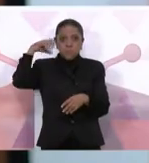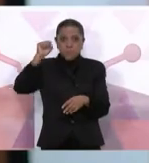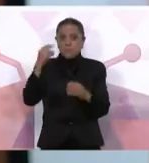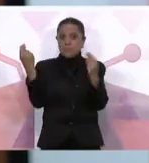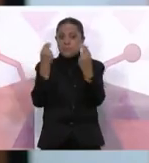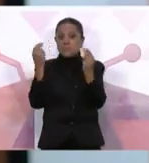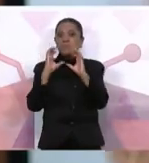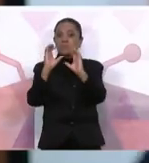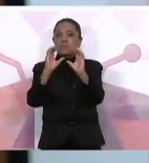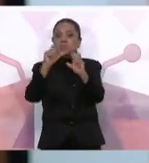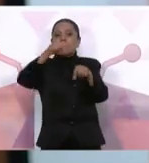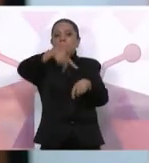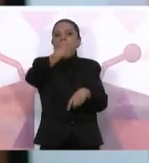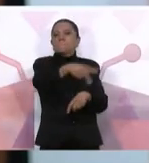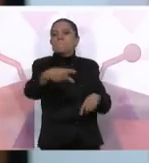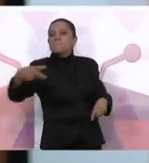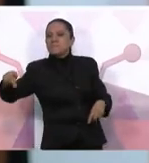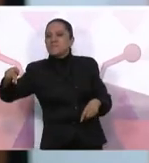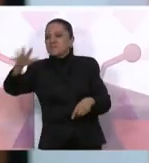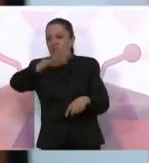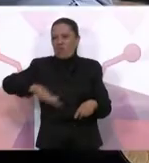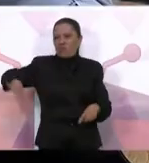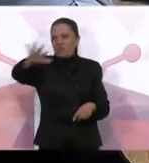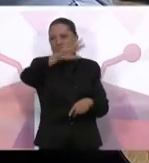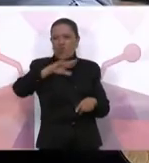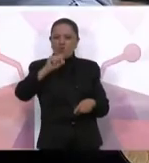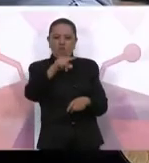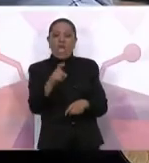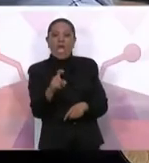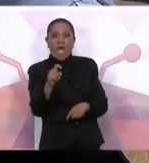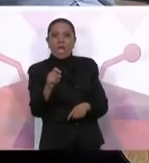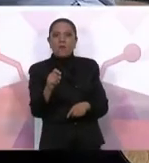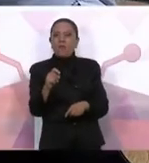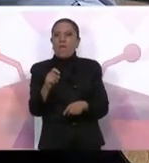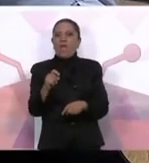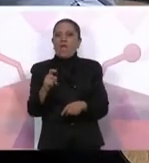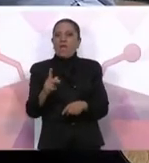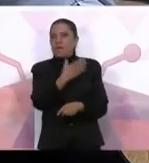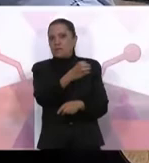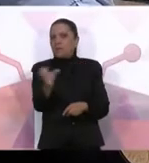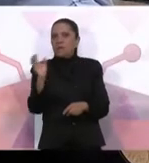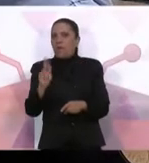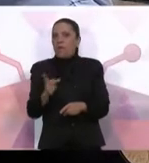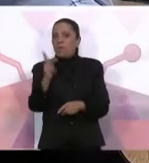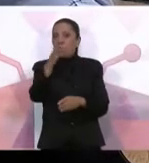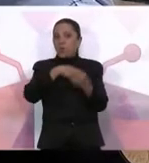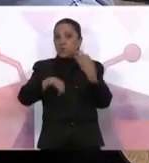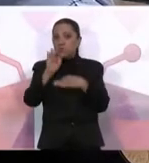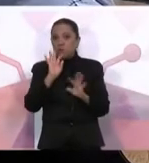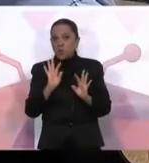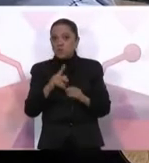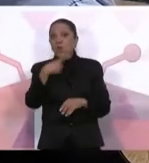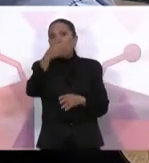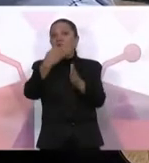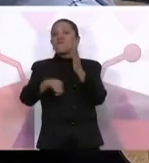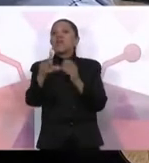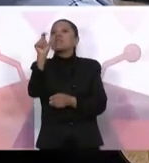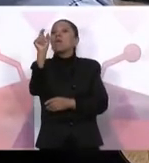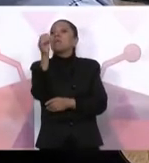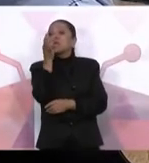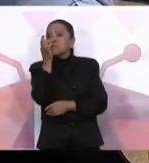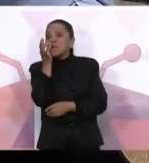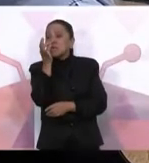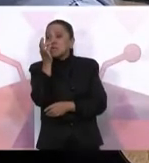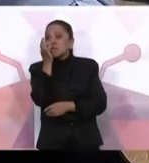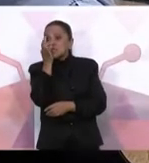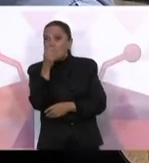biodiversidad y sus propias cuencas hidrológicas no quiere hacer uso de sus 20 segundos restantes para responder bueno